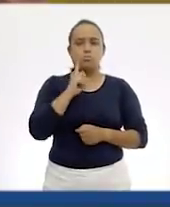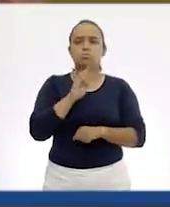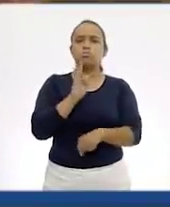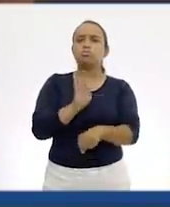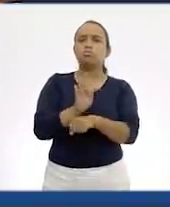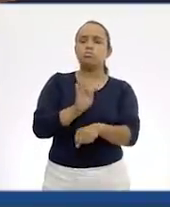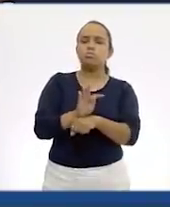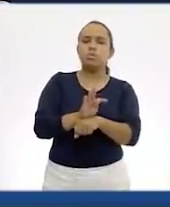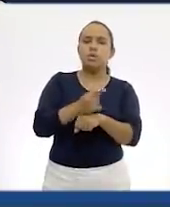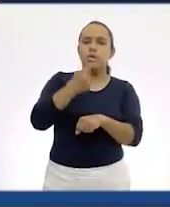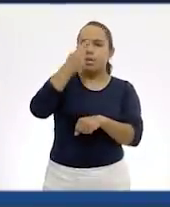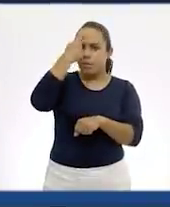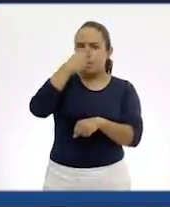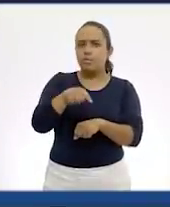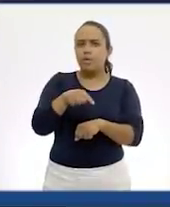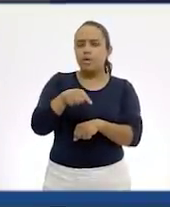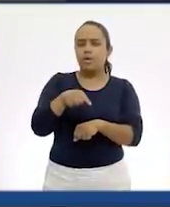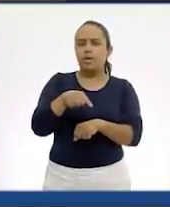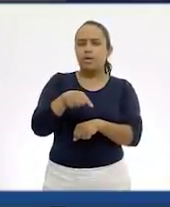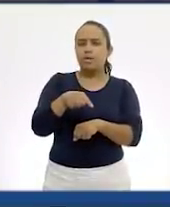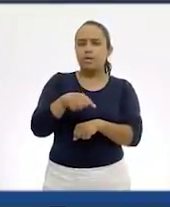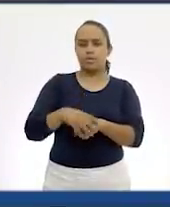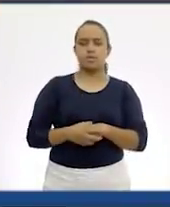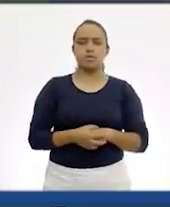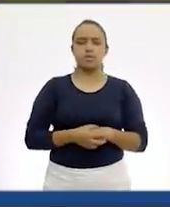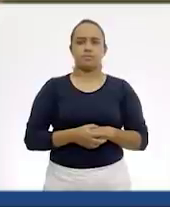protege la